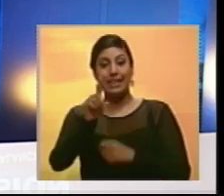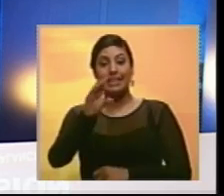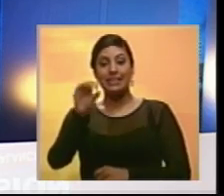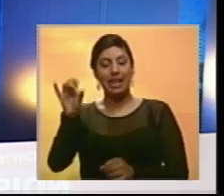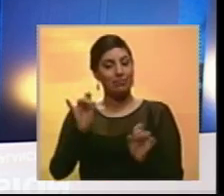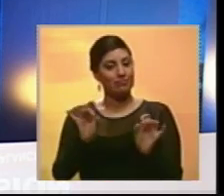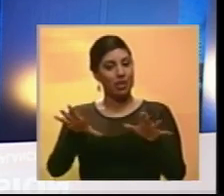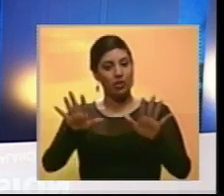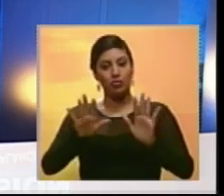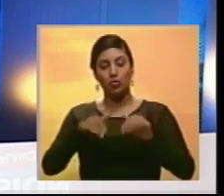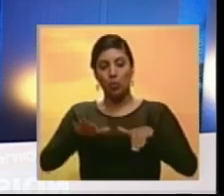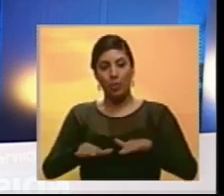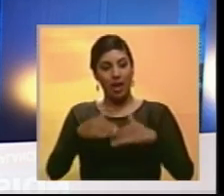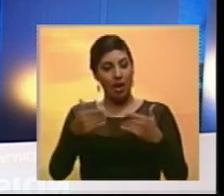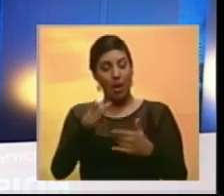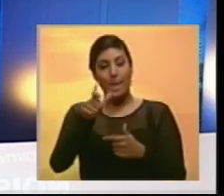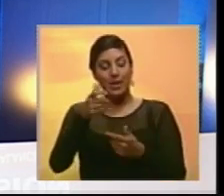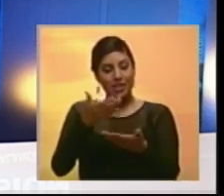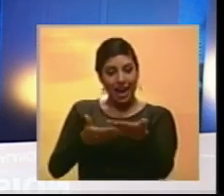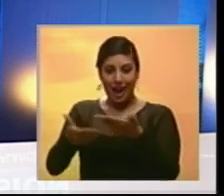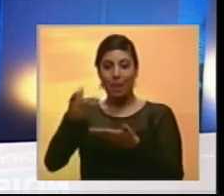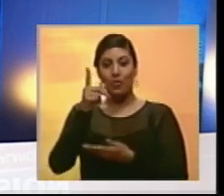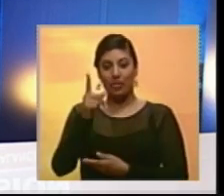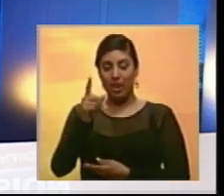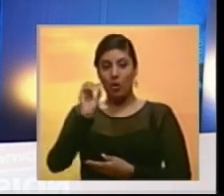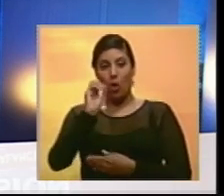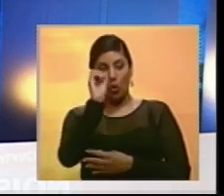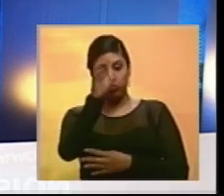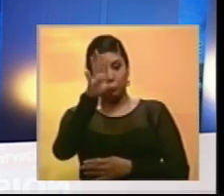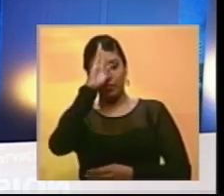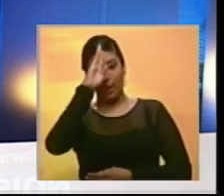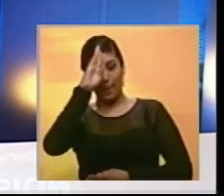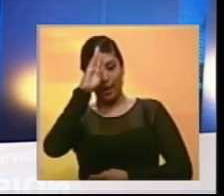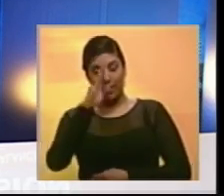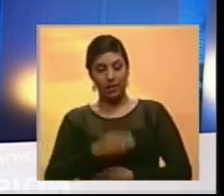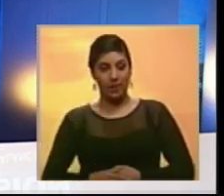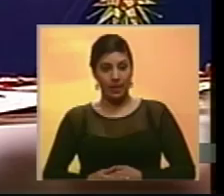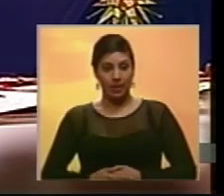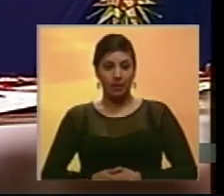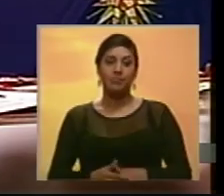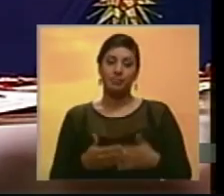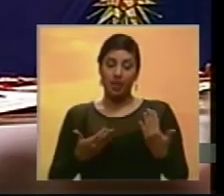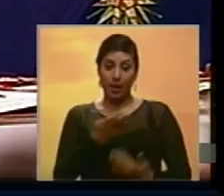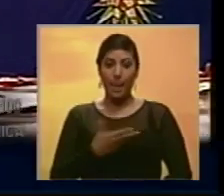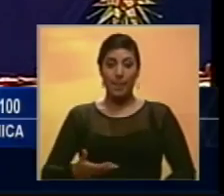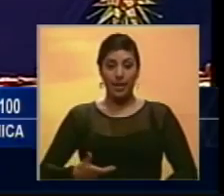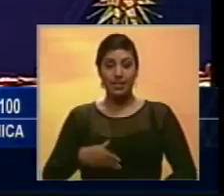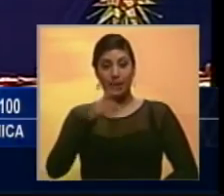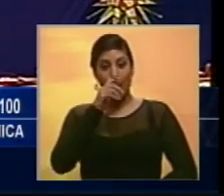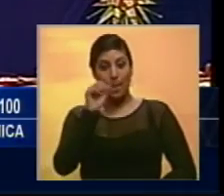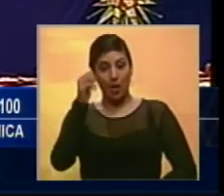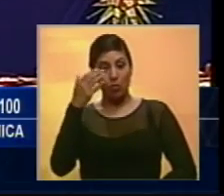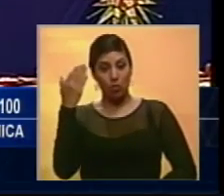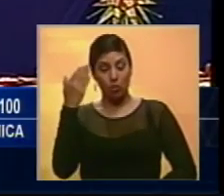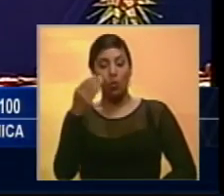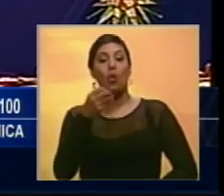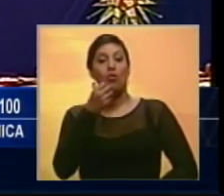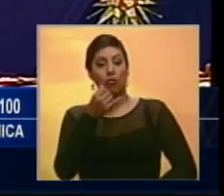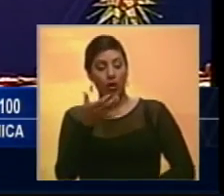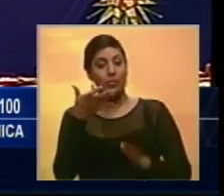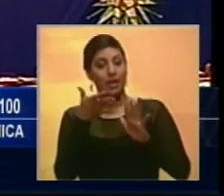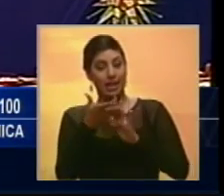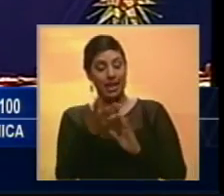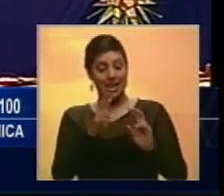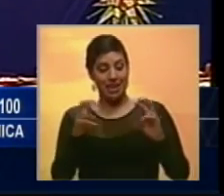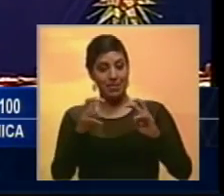de circulación y los venezolanos puedan canjearlos o depositarlos en sus cuentas bancarias. El presidente de la República, Nicolás Maduro, indicó